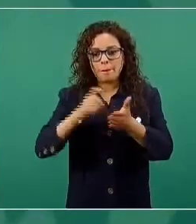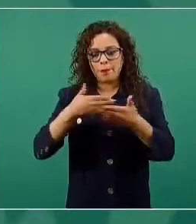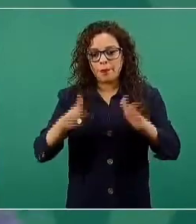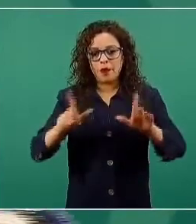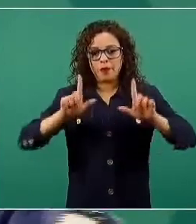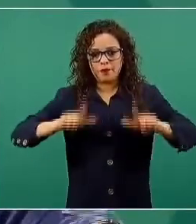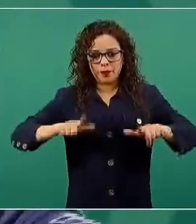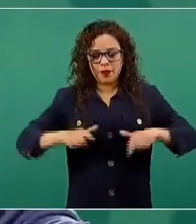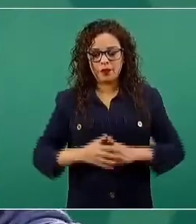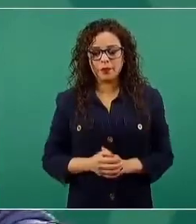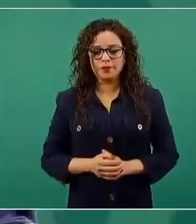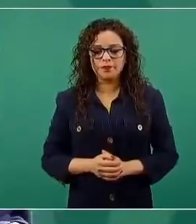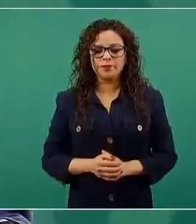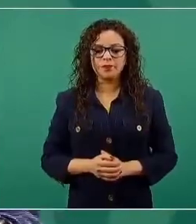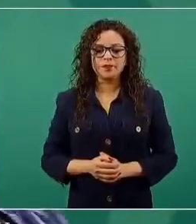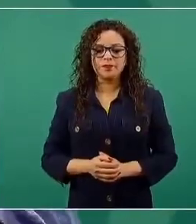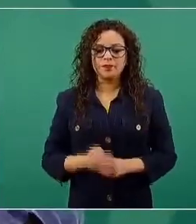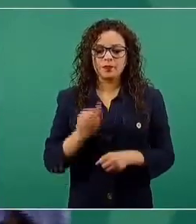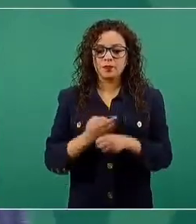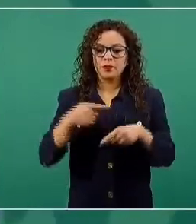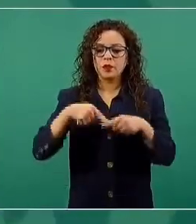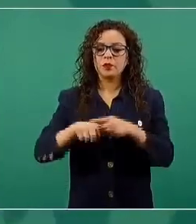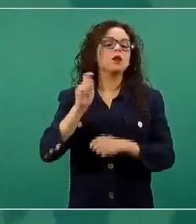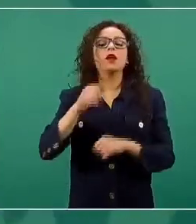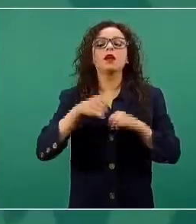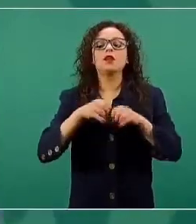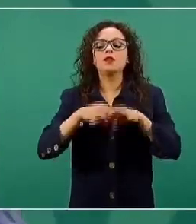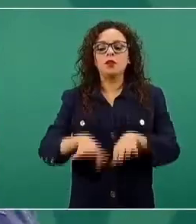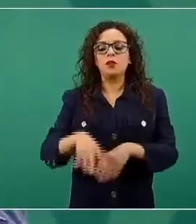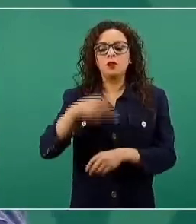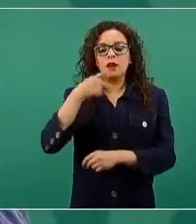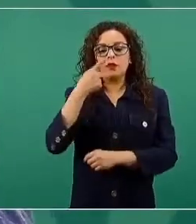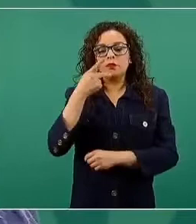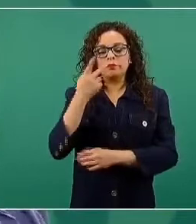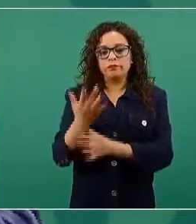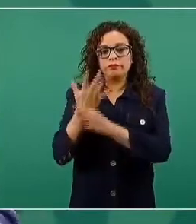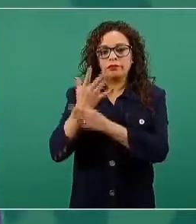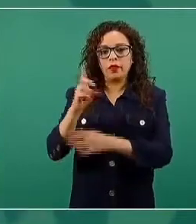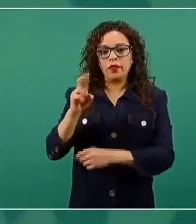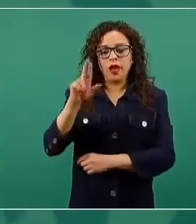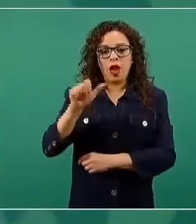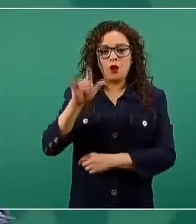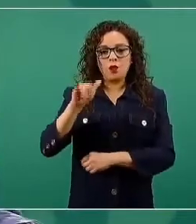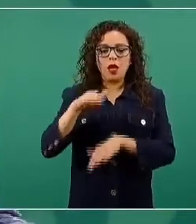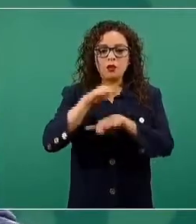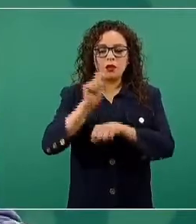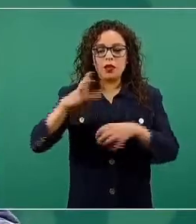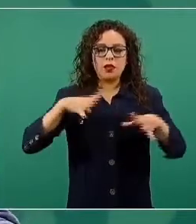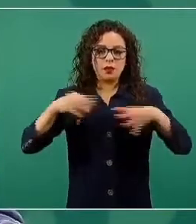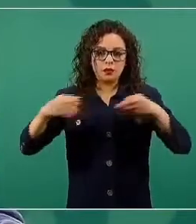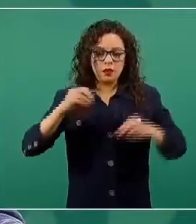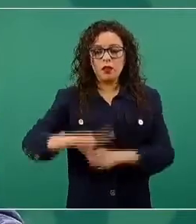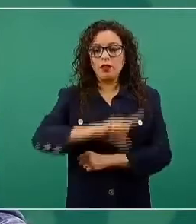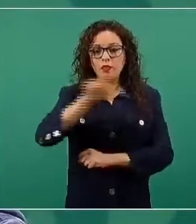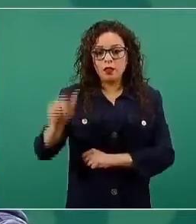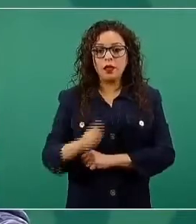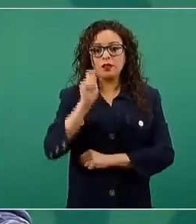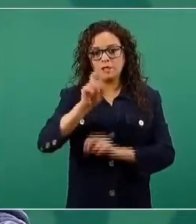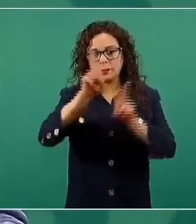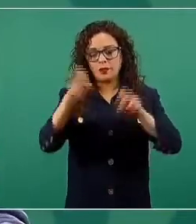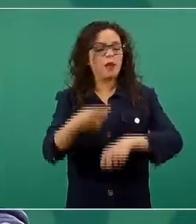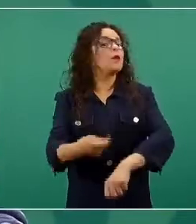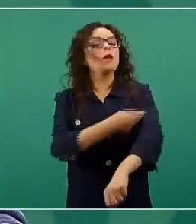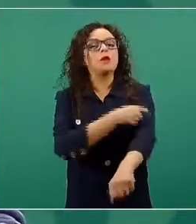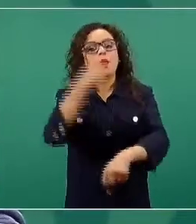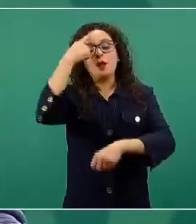con el informe que nos dará el doctor Alomía sobre el estado que guarda la epidemia y enseguida el avance de la vacunación contra